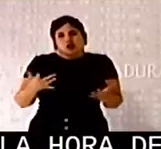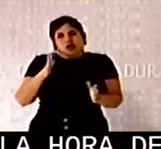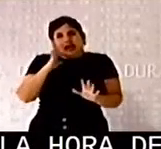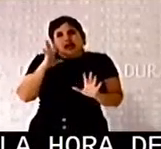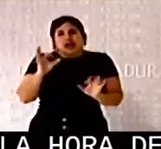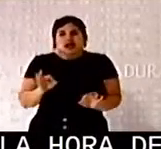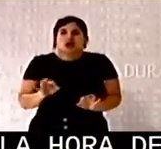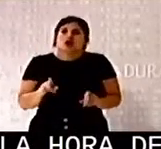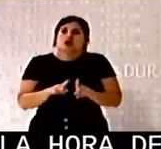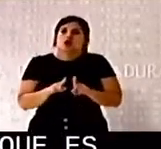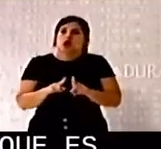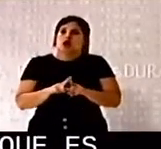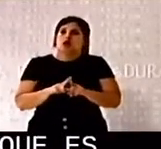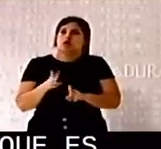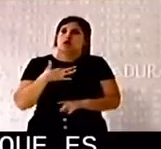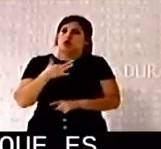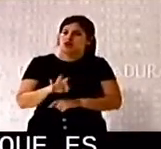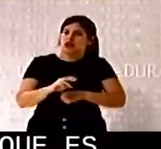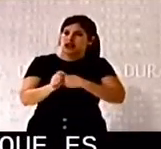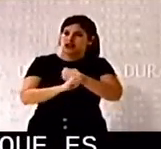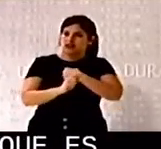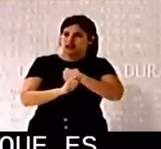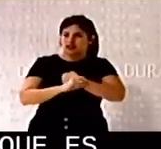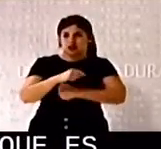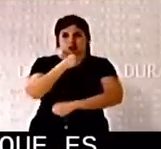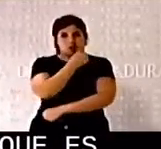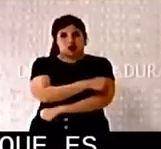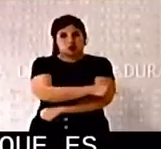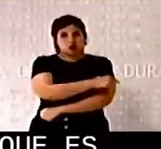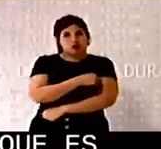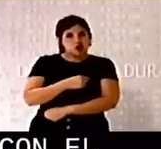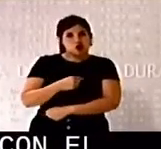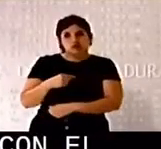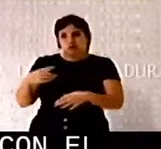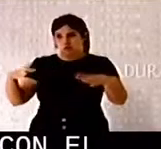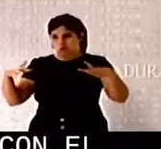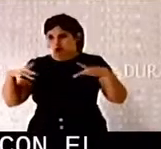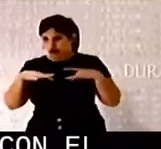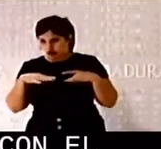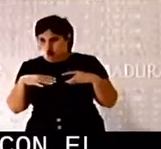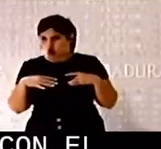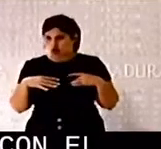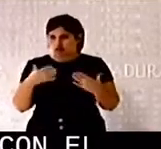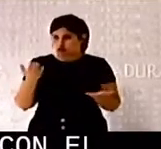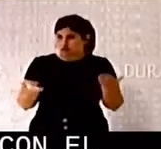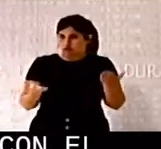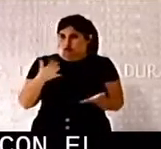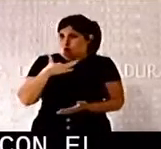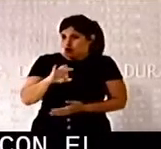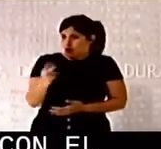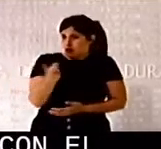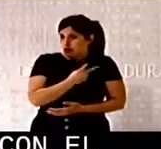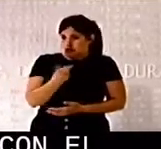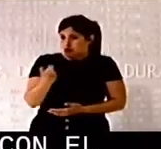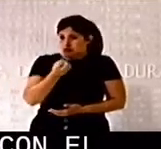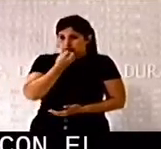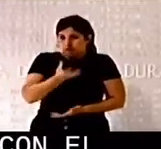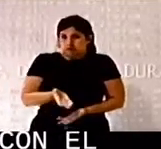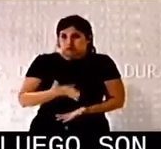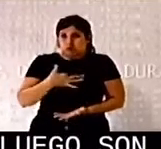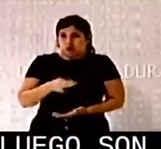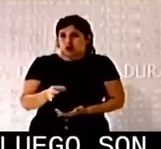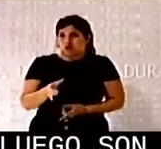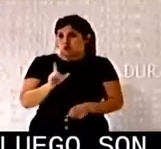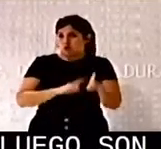es compatible la estrategia de vacunación con el disfrute de las vacaciones, ¿no? Creo que luego son menos los